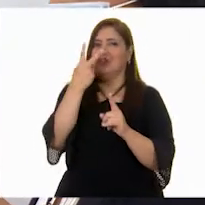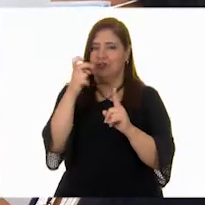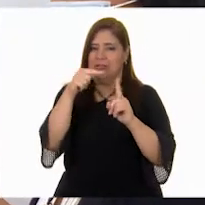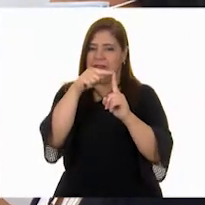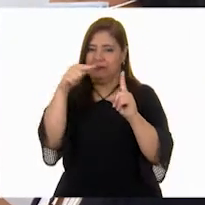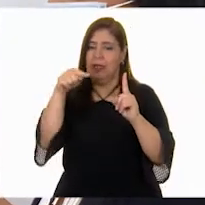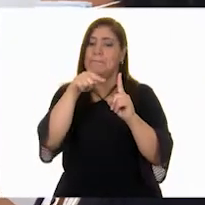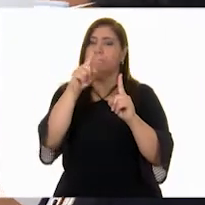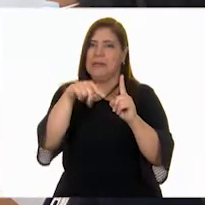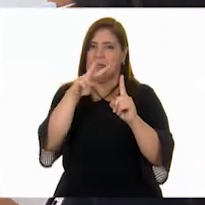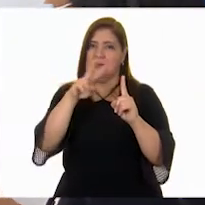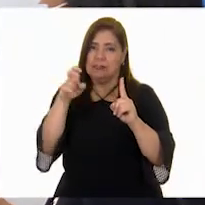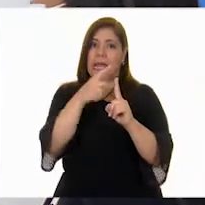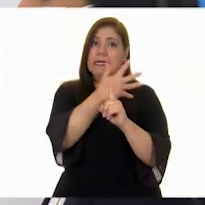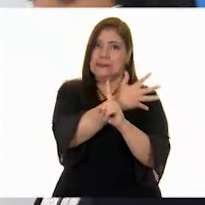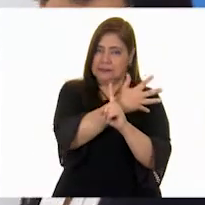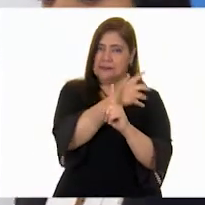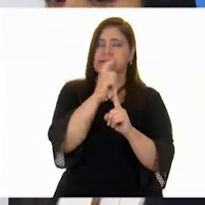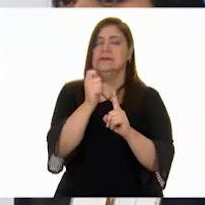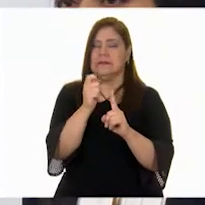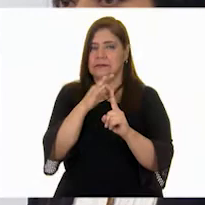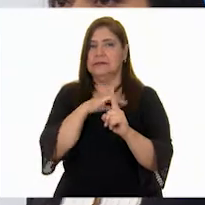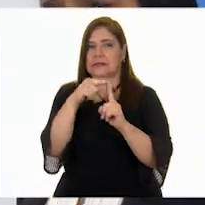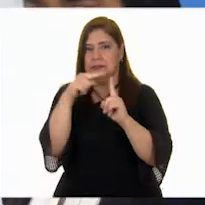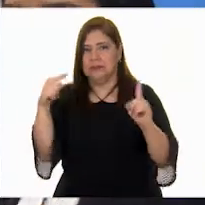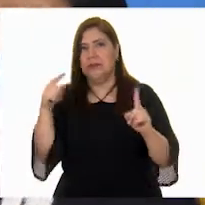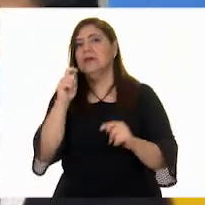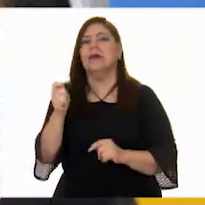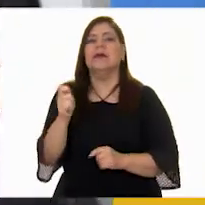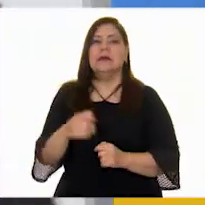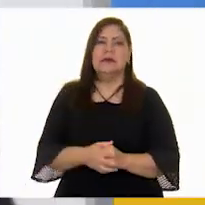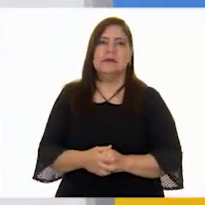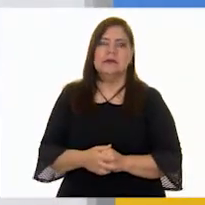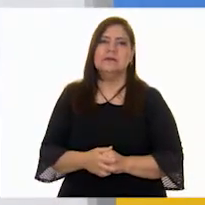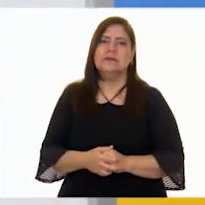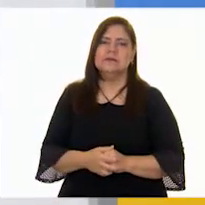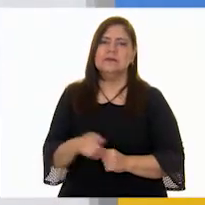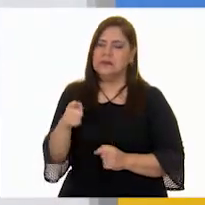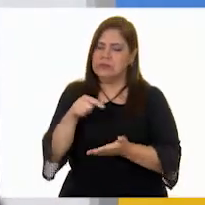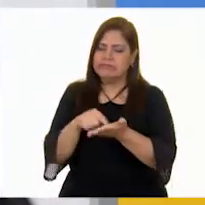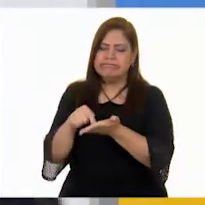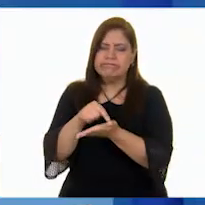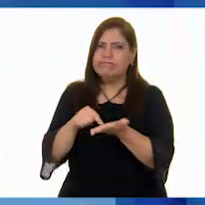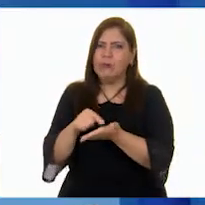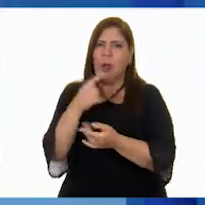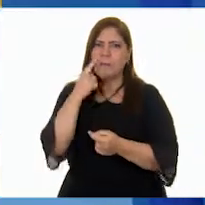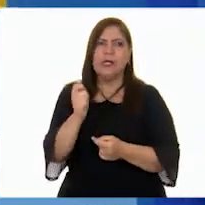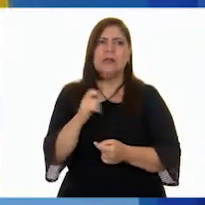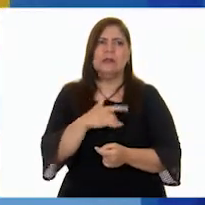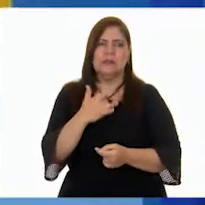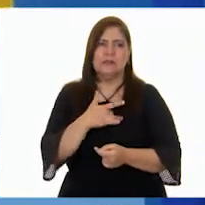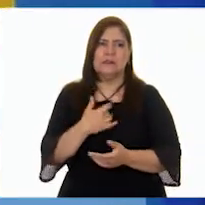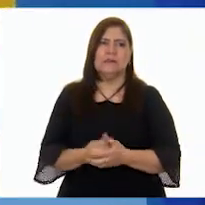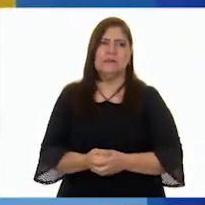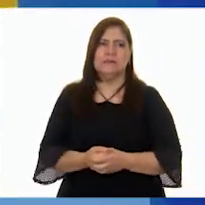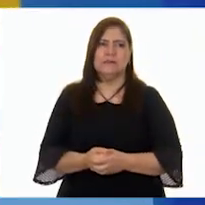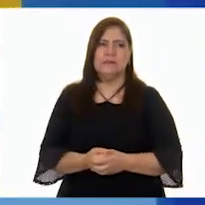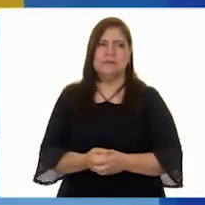Vamos a dividirlo. Lo dividimos y Ale, tú que tienes ahí tu calculadora... Bueno, no.